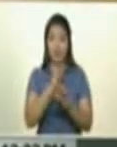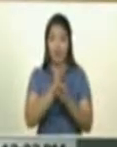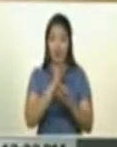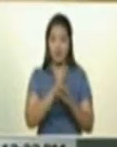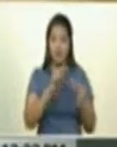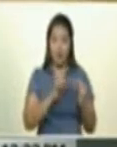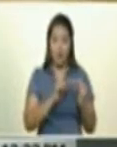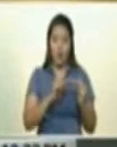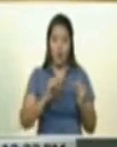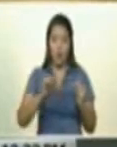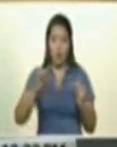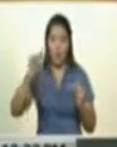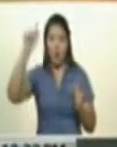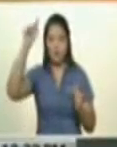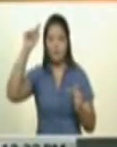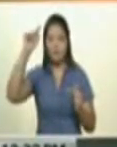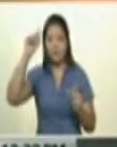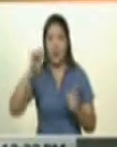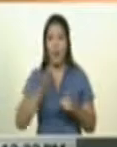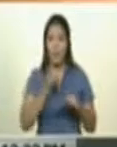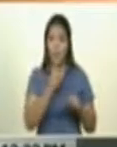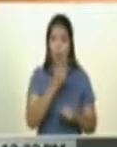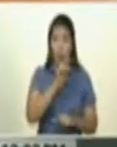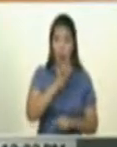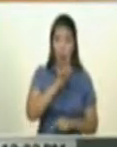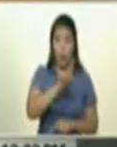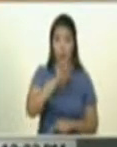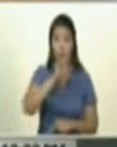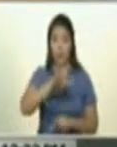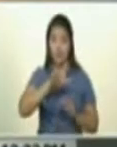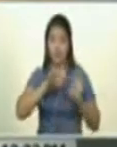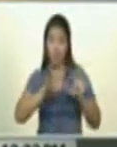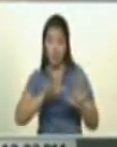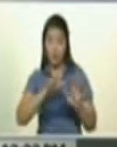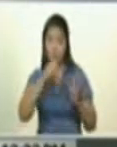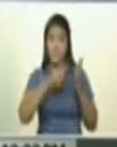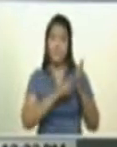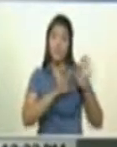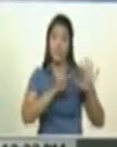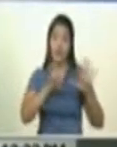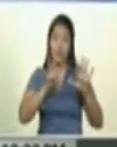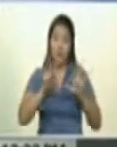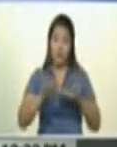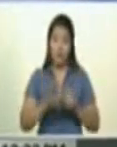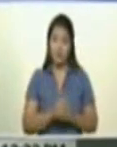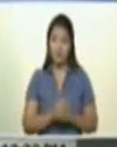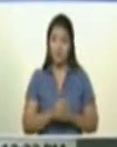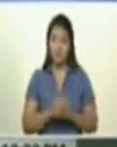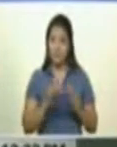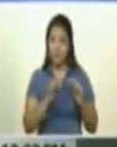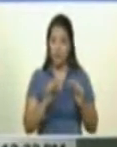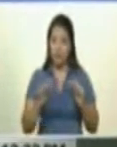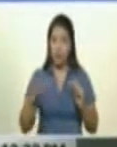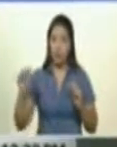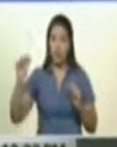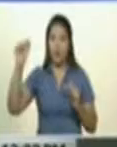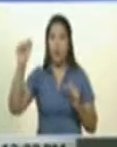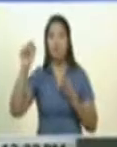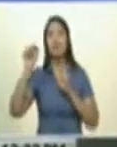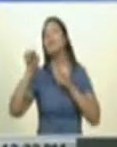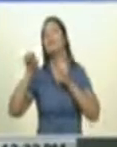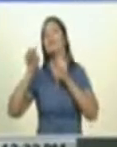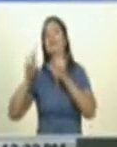crecido aceleradamente, ya que subió de 1.38% en 1999 a 61.3%